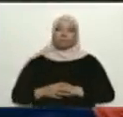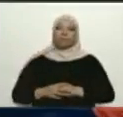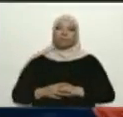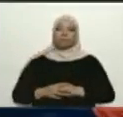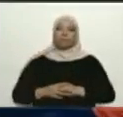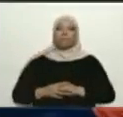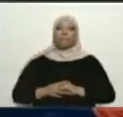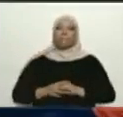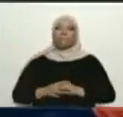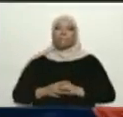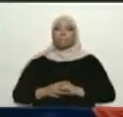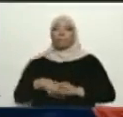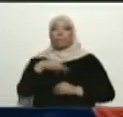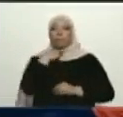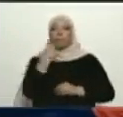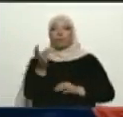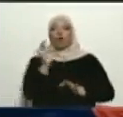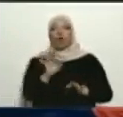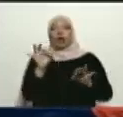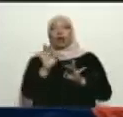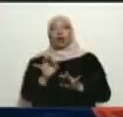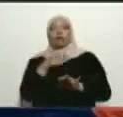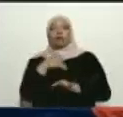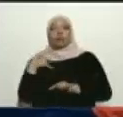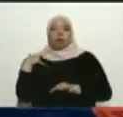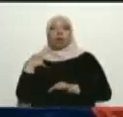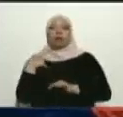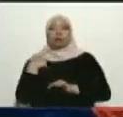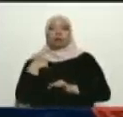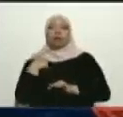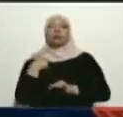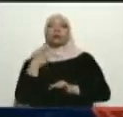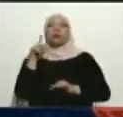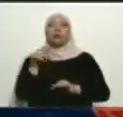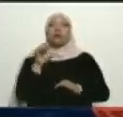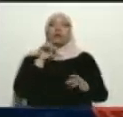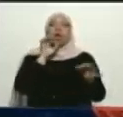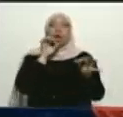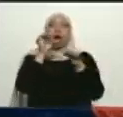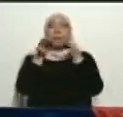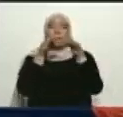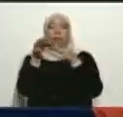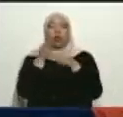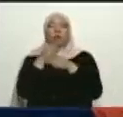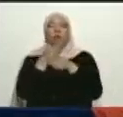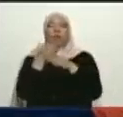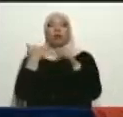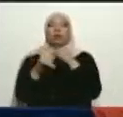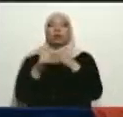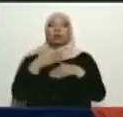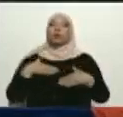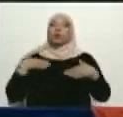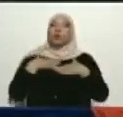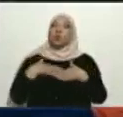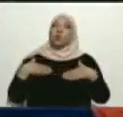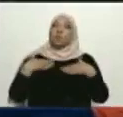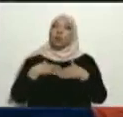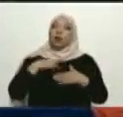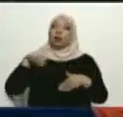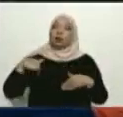está sin sin voz prácticamente pero yo quisiera que el almirante pudiera también compartirla almirante inaún compartan